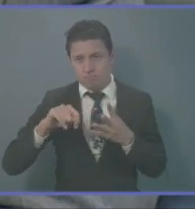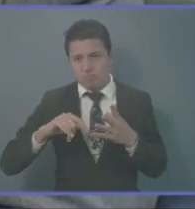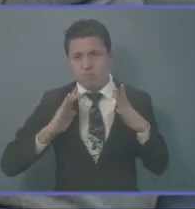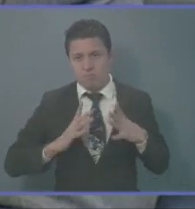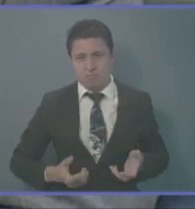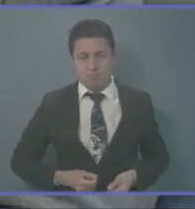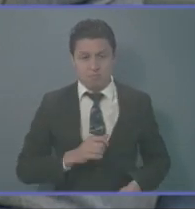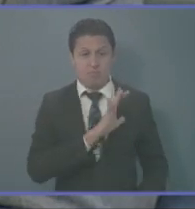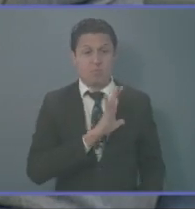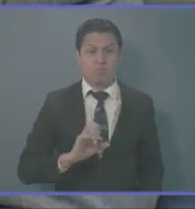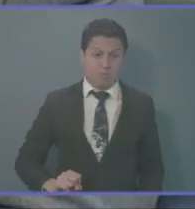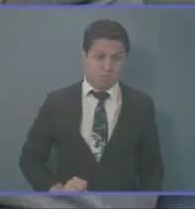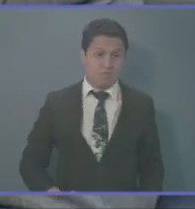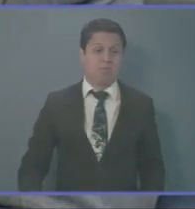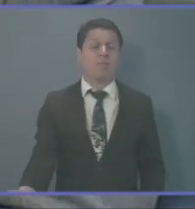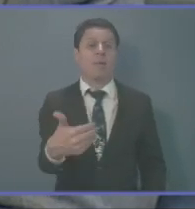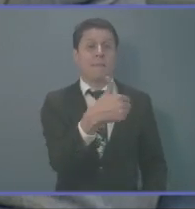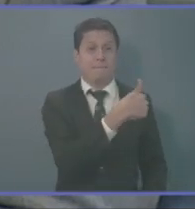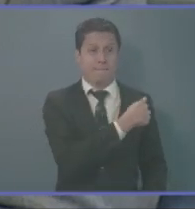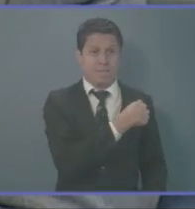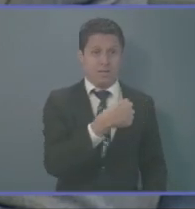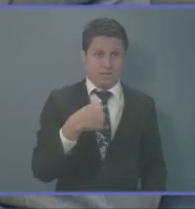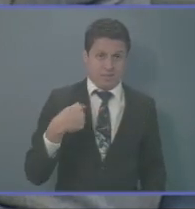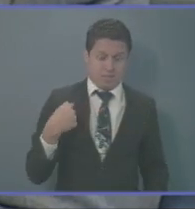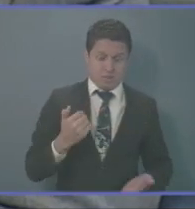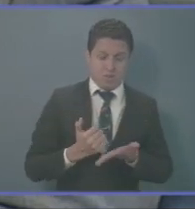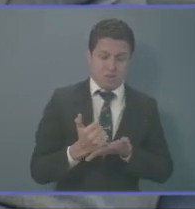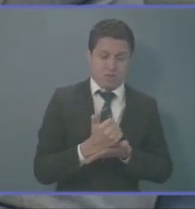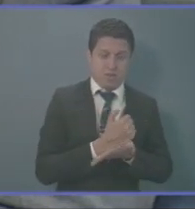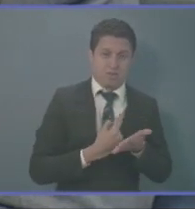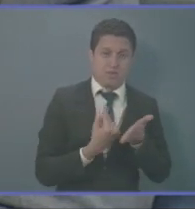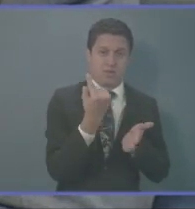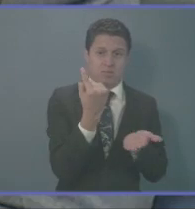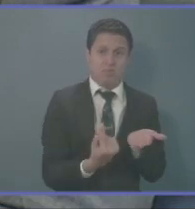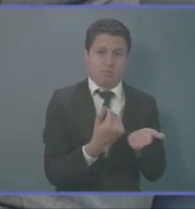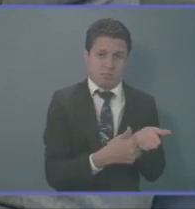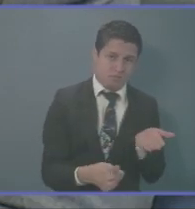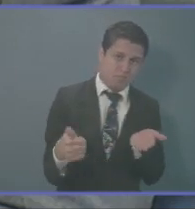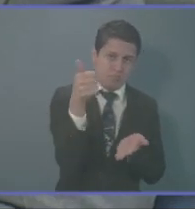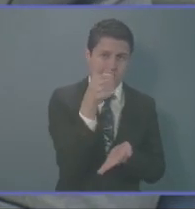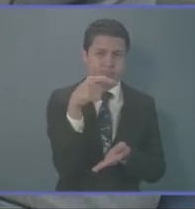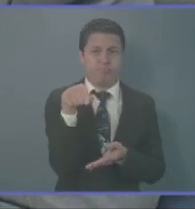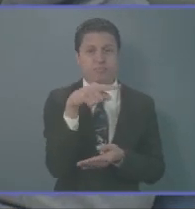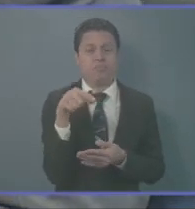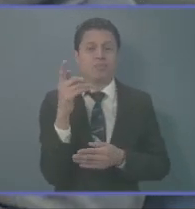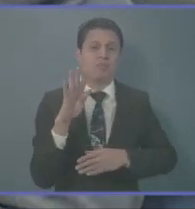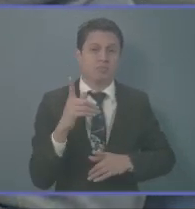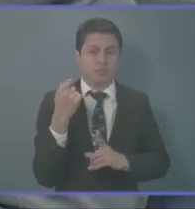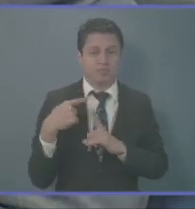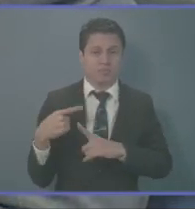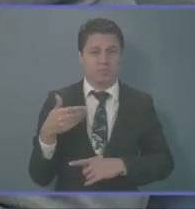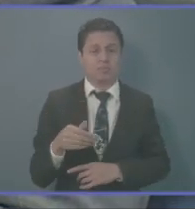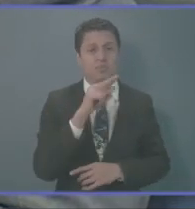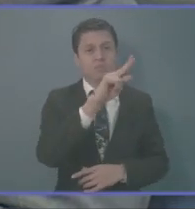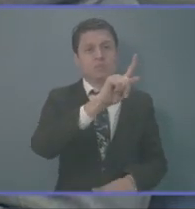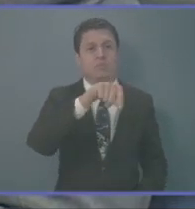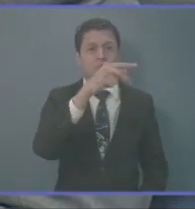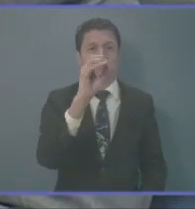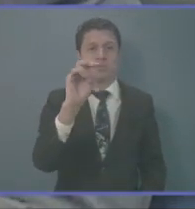el ministro de Hacienda, mediante la suscripción de una carta de intención de fecha 4 de abril de